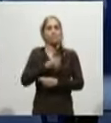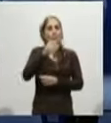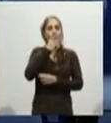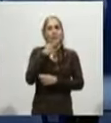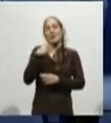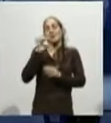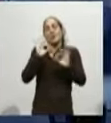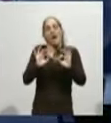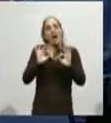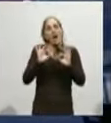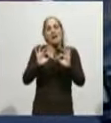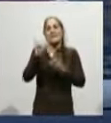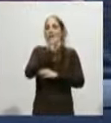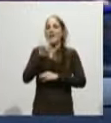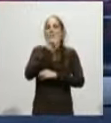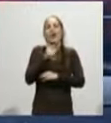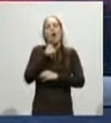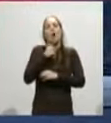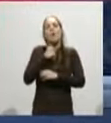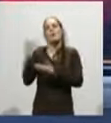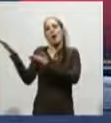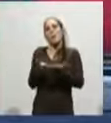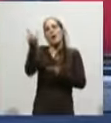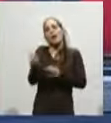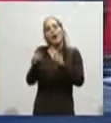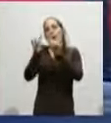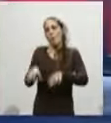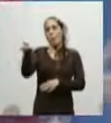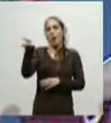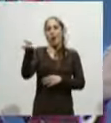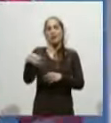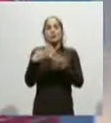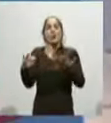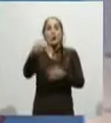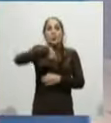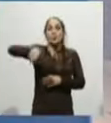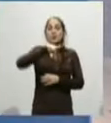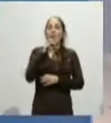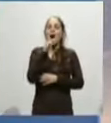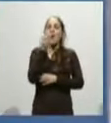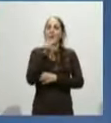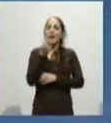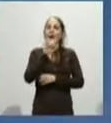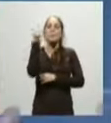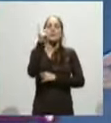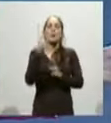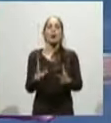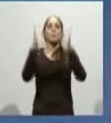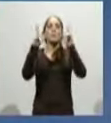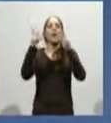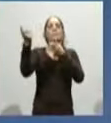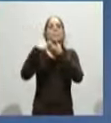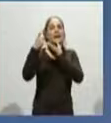venga gente como tú. Y yo lo sé. Hasta pronto. Nosotros vamos a buscar ya, amigos, amigas, el primer bloque de participantes. Es el